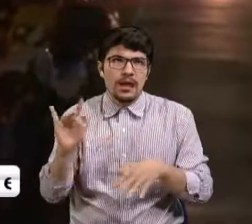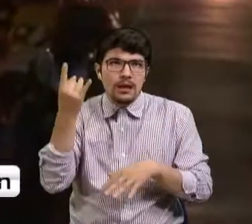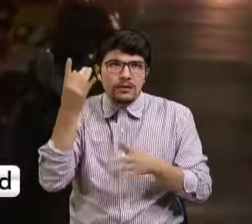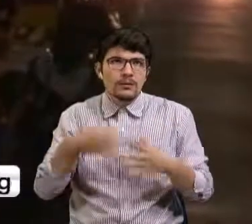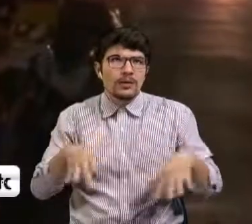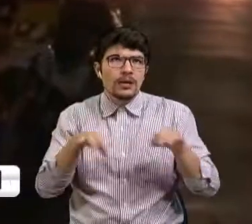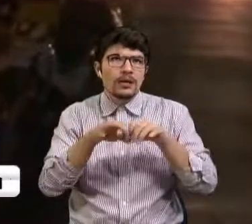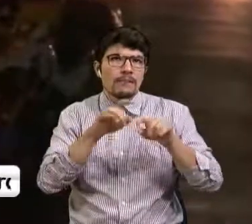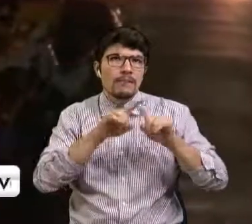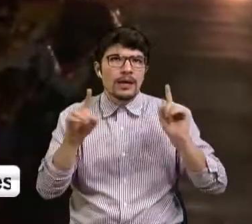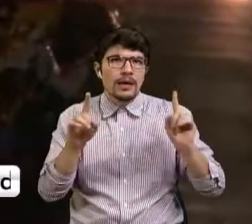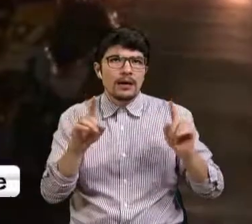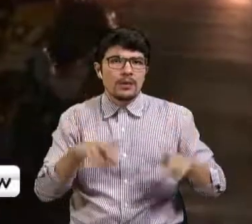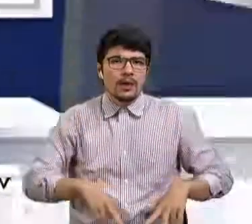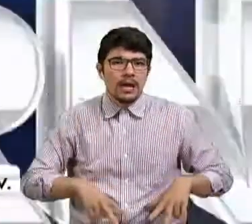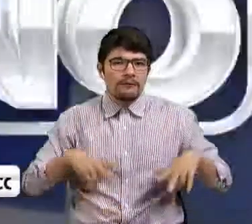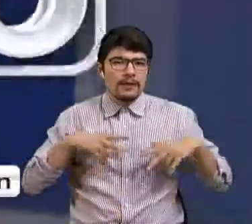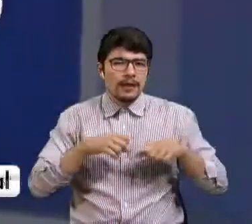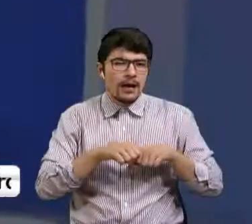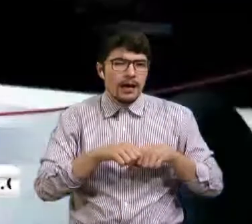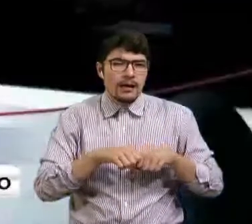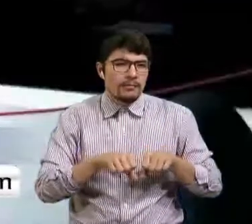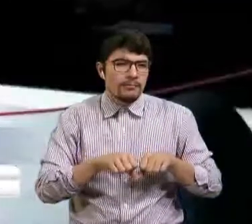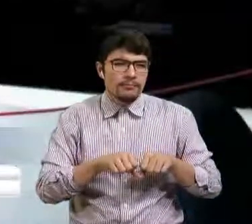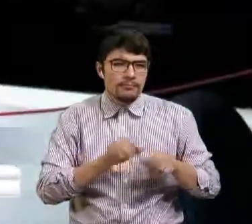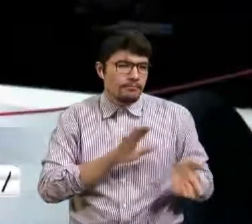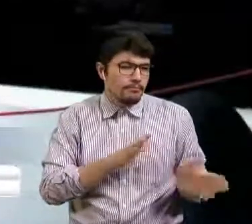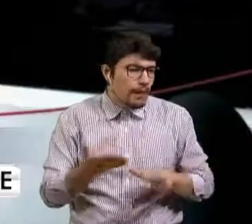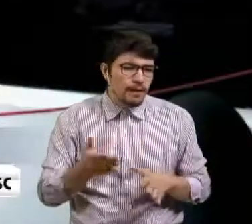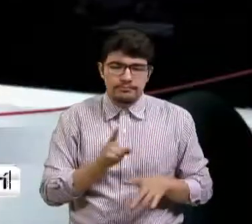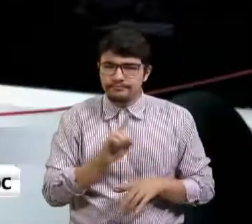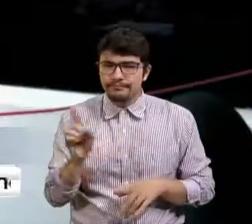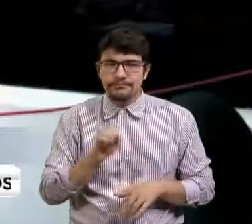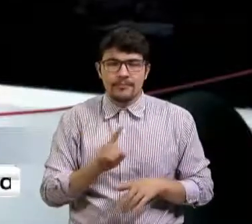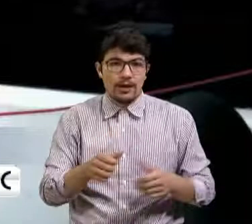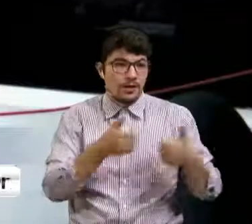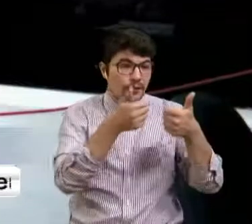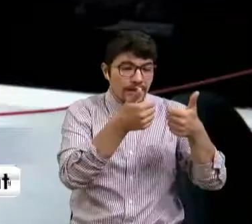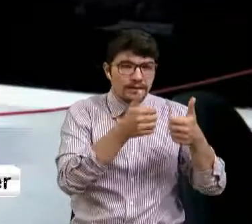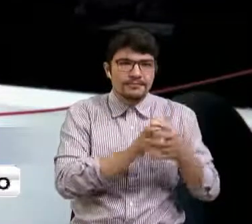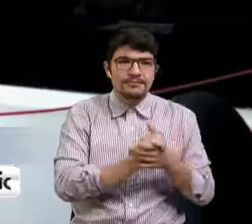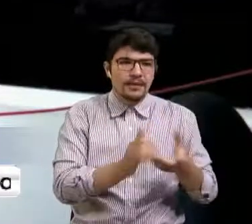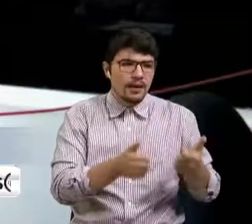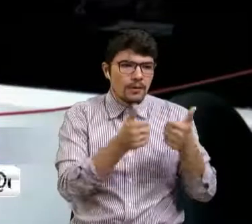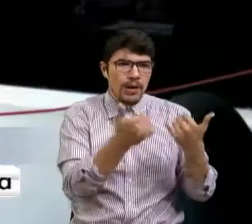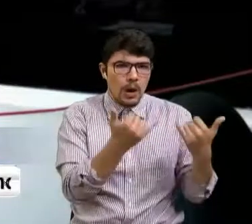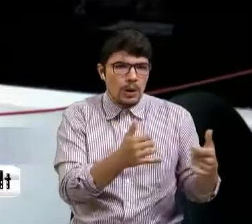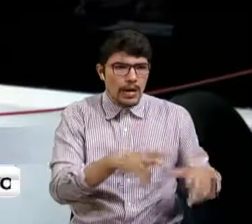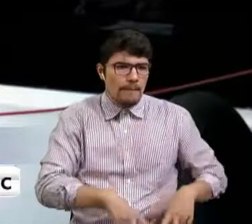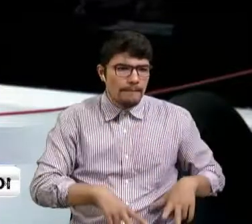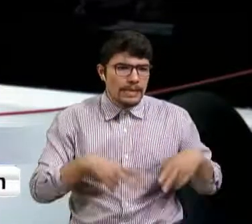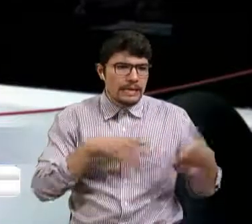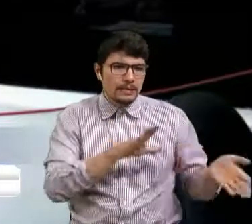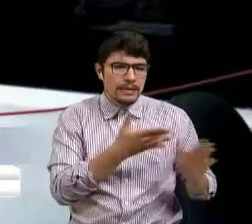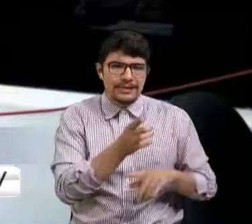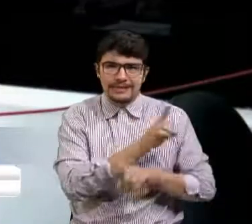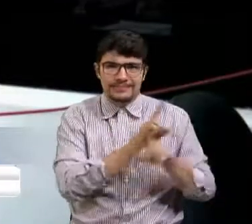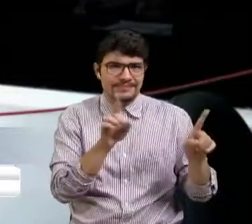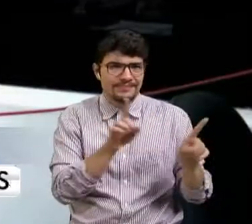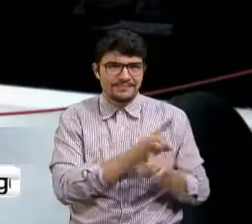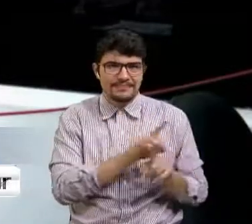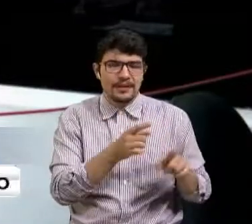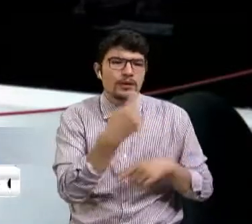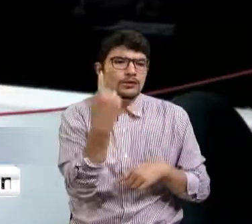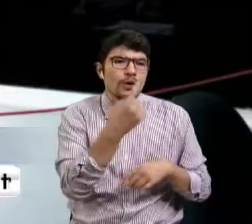bueno afortunadamente no olvides de por medio lo bueno y lo malo lo bueno esta vez no hubo vidas que lamentar solamente